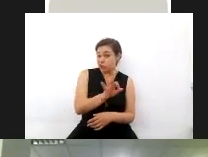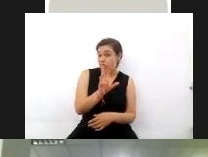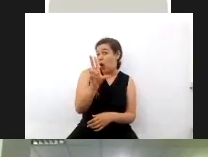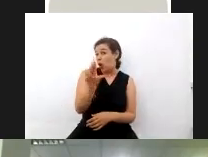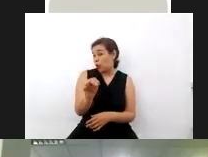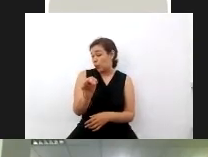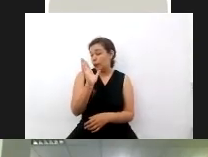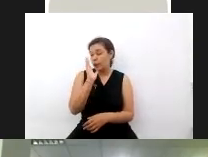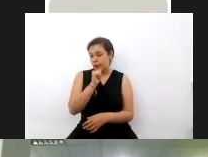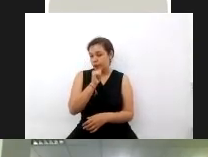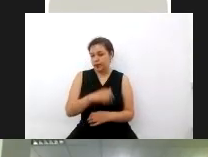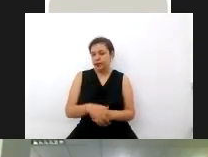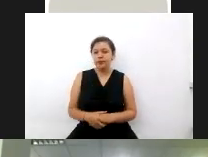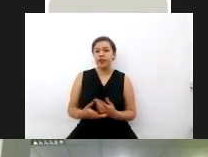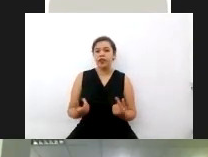Los preescolares